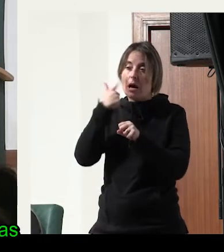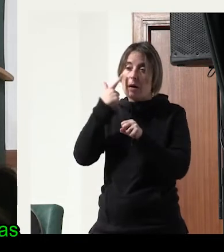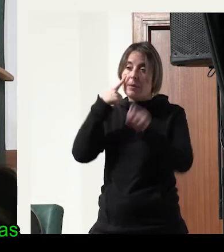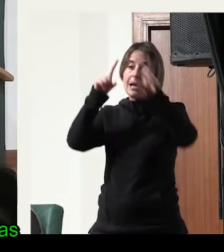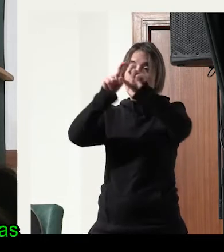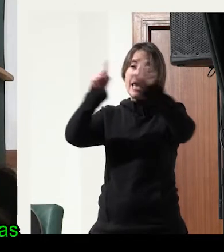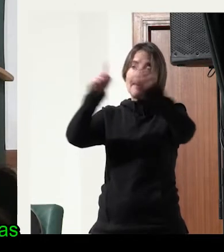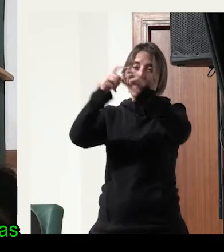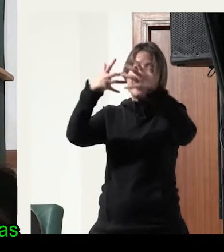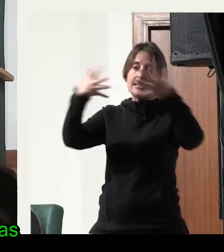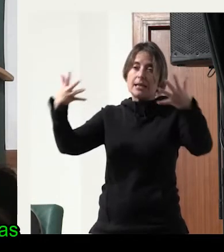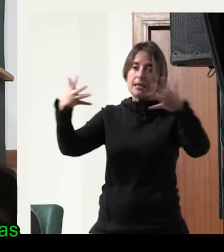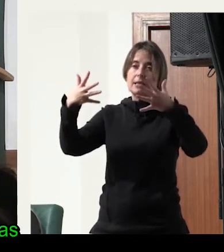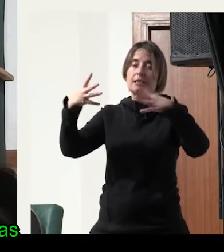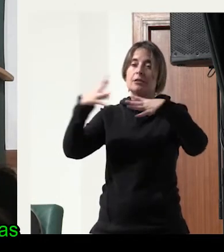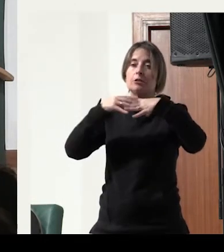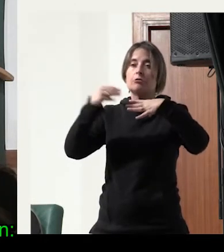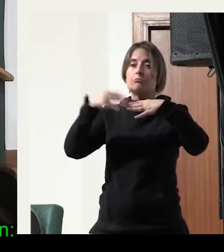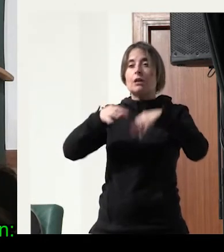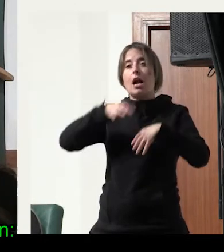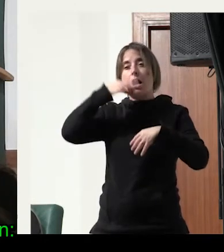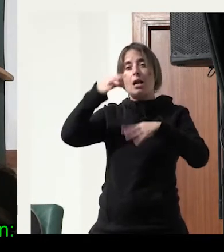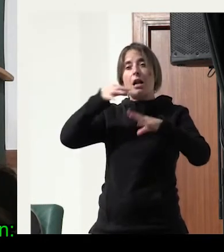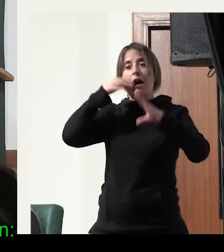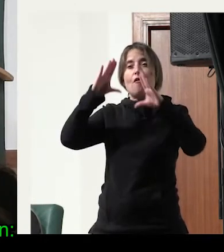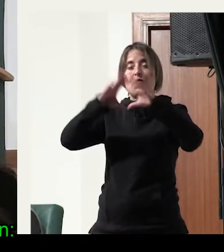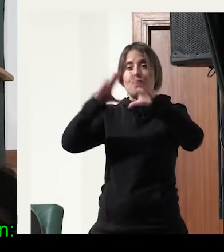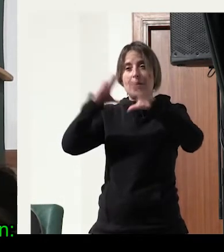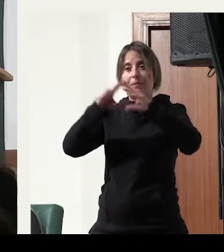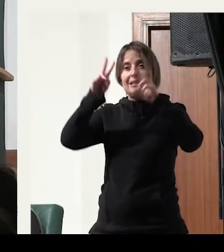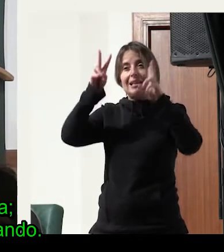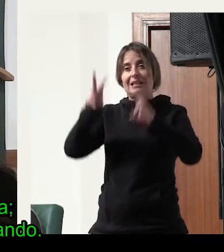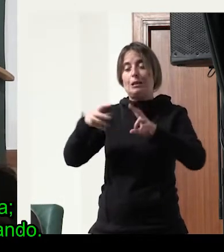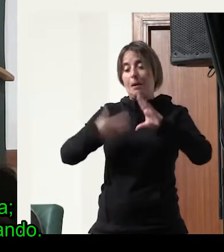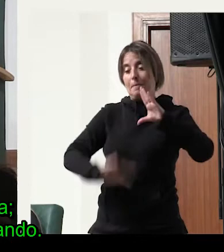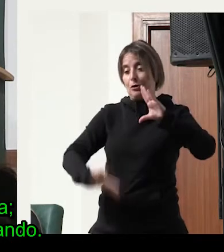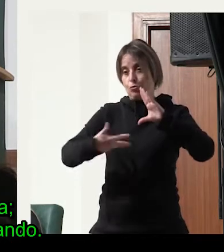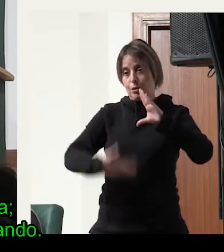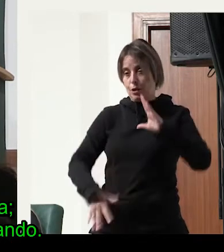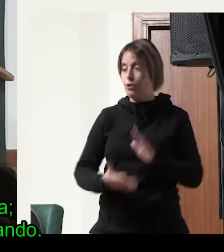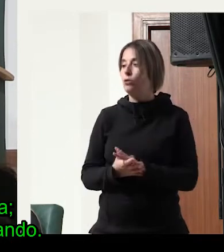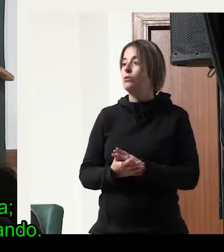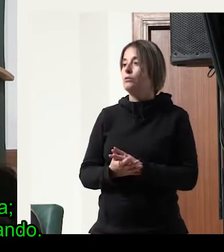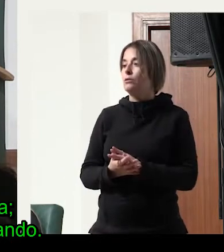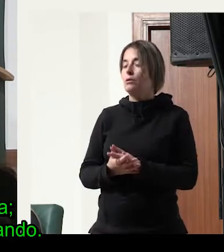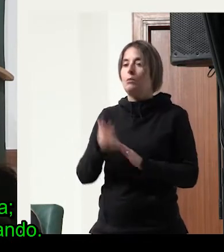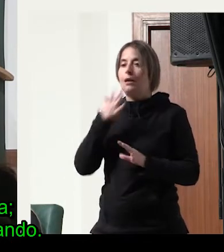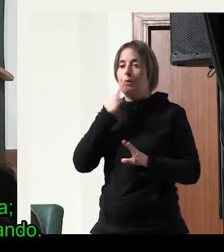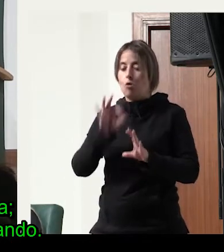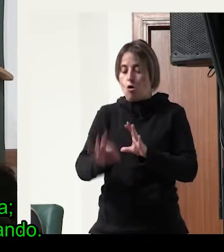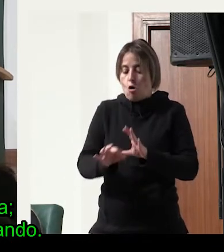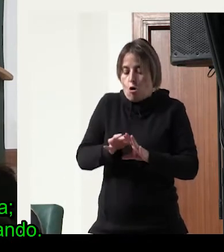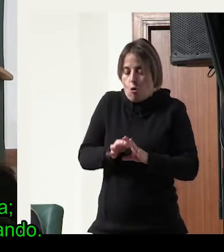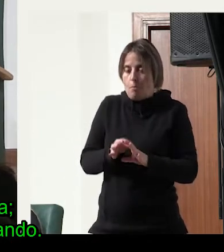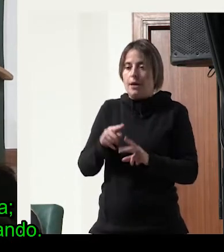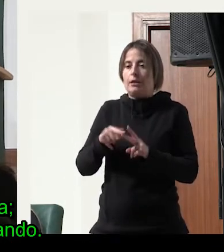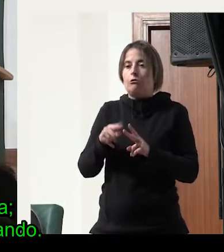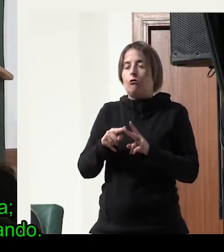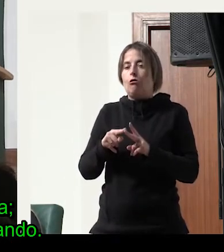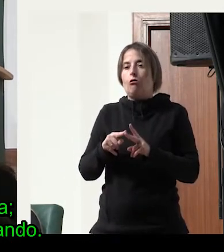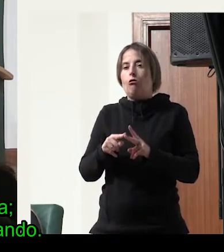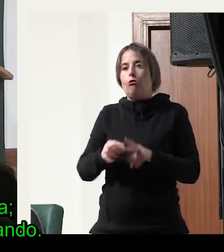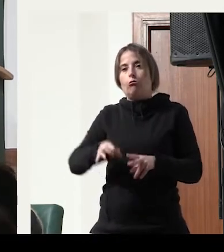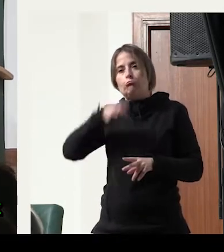están utilizando los nuevos discursos feministas en el tema de la menstruación, ¿no? Pues vendiendo copas o lo que sea, sí. O cambiando los discursos, ¿no?